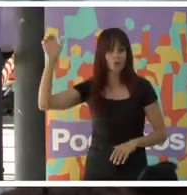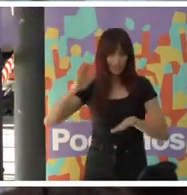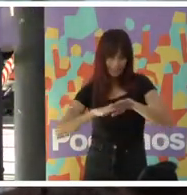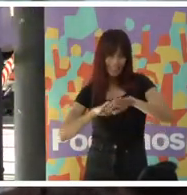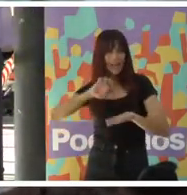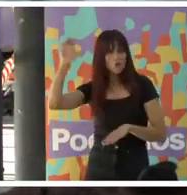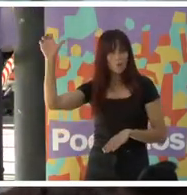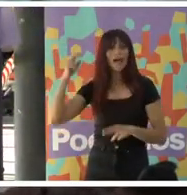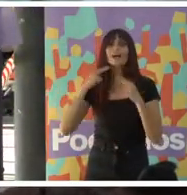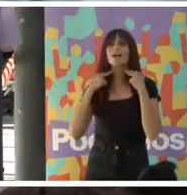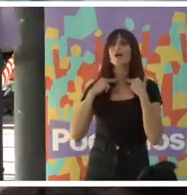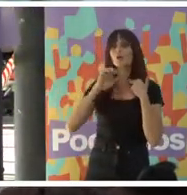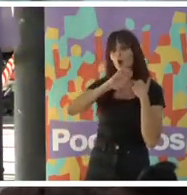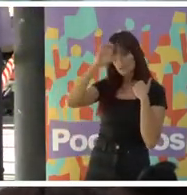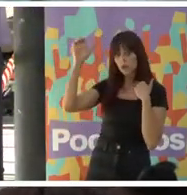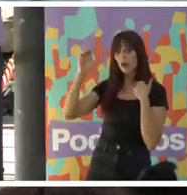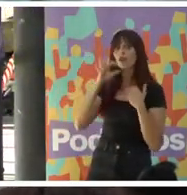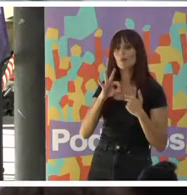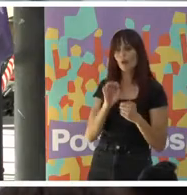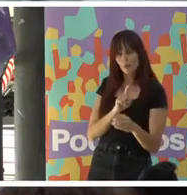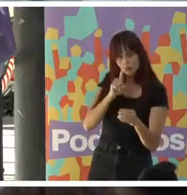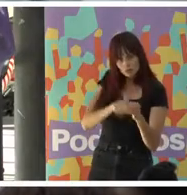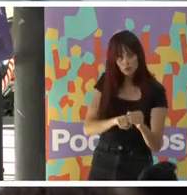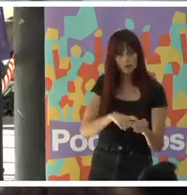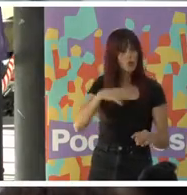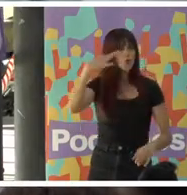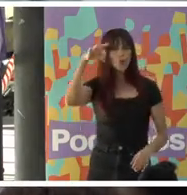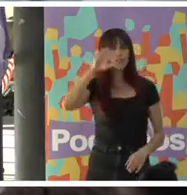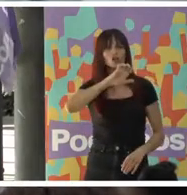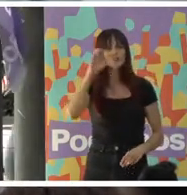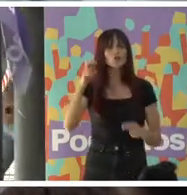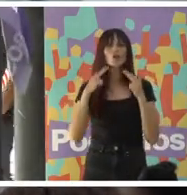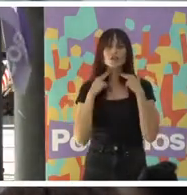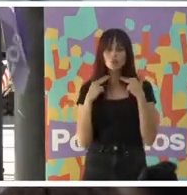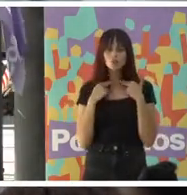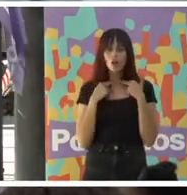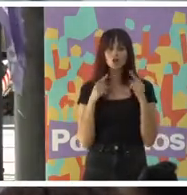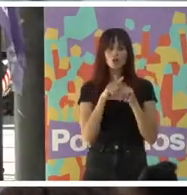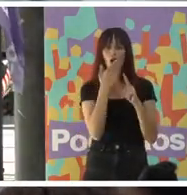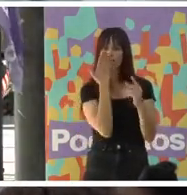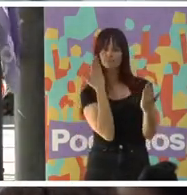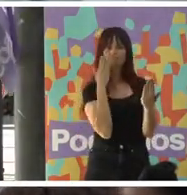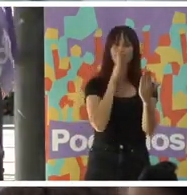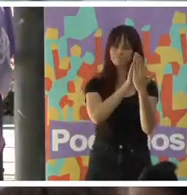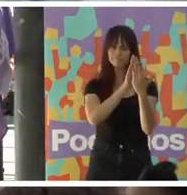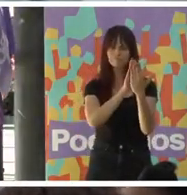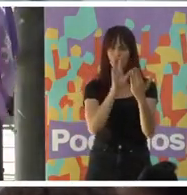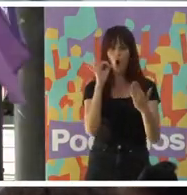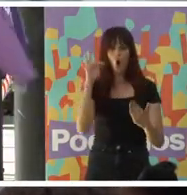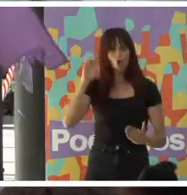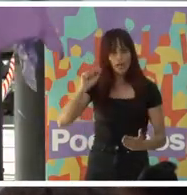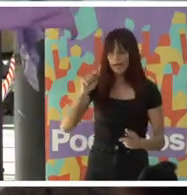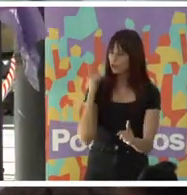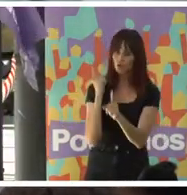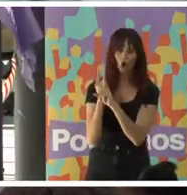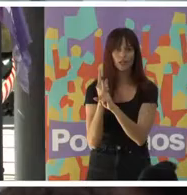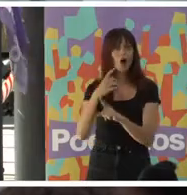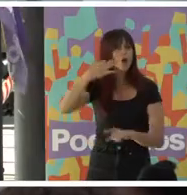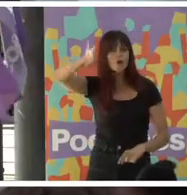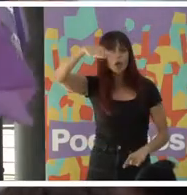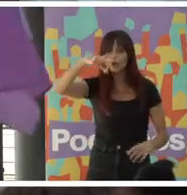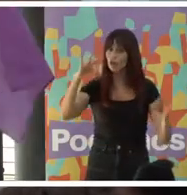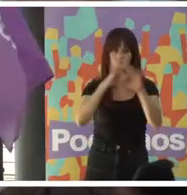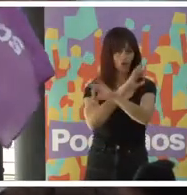los eurodiputados y eurodiputadas de Podemos. Los únicos eurodiputados que le han plantado cara a la OTAN. Los únicos. No